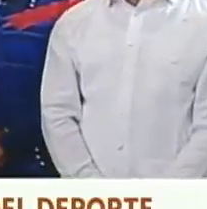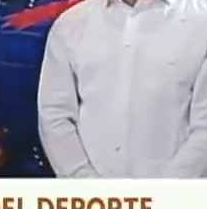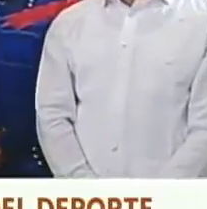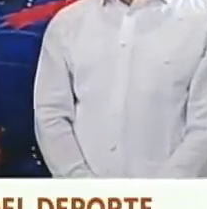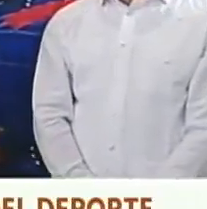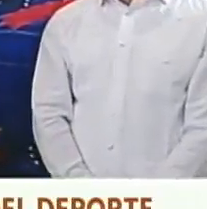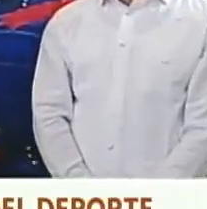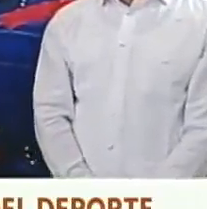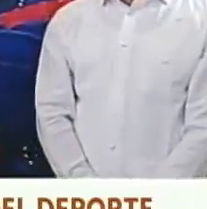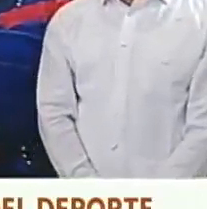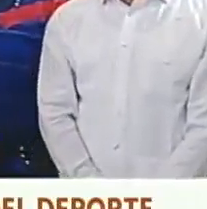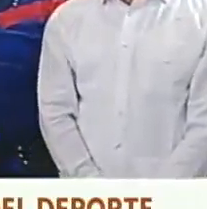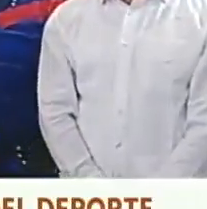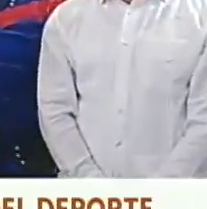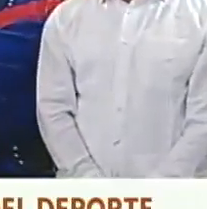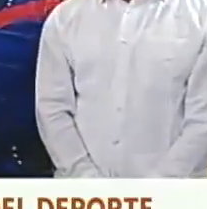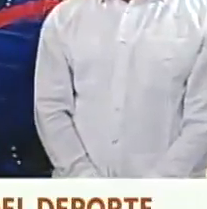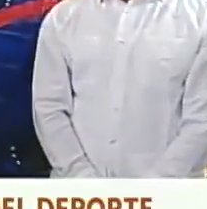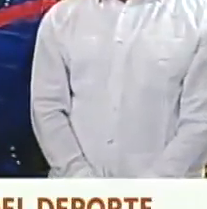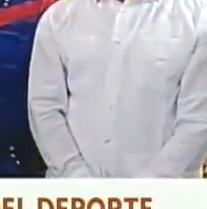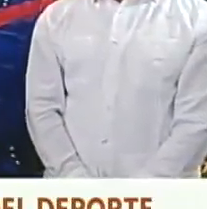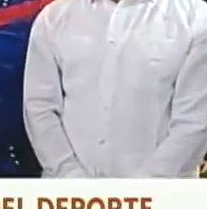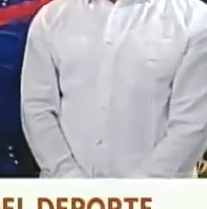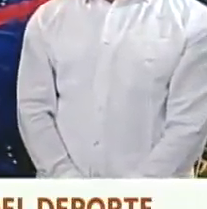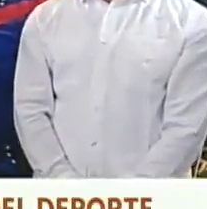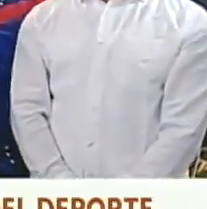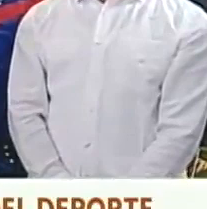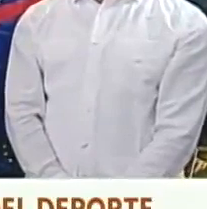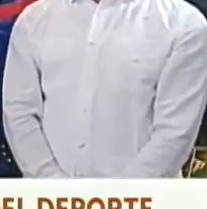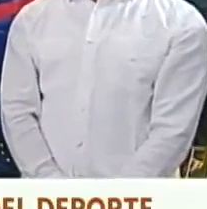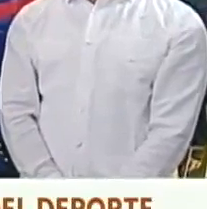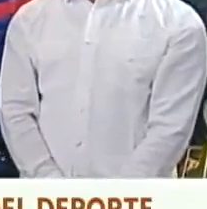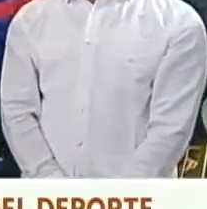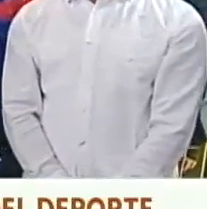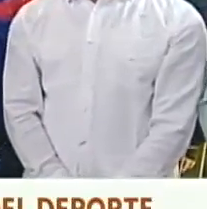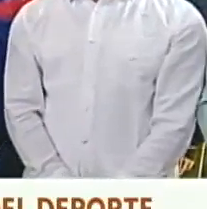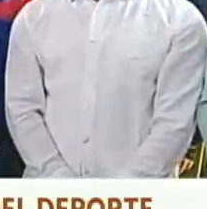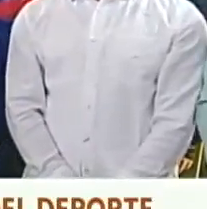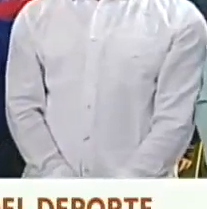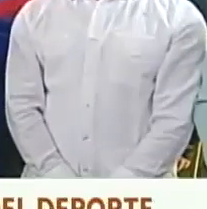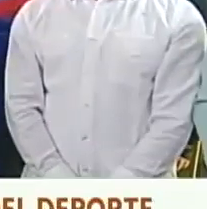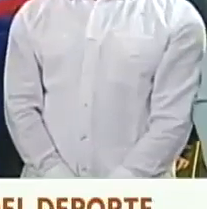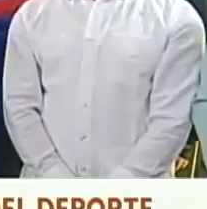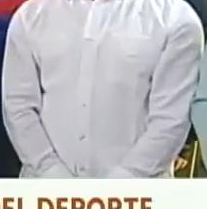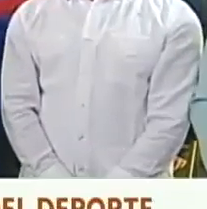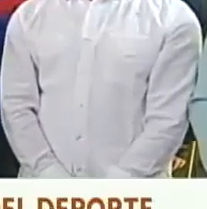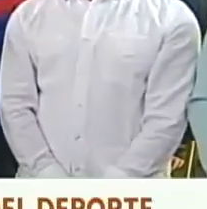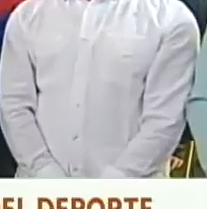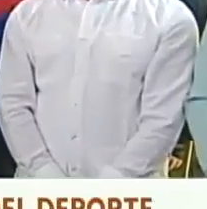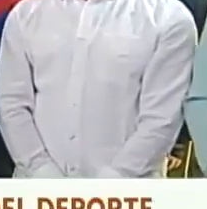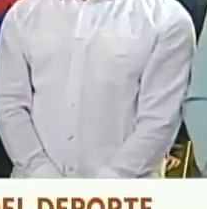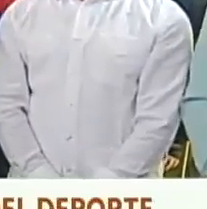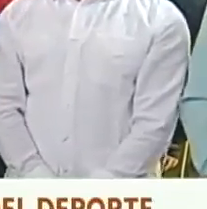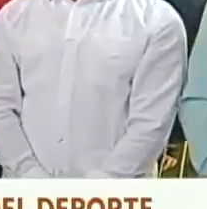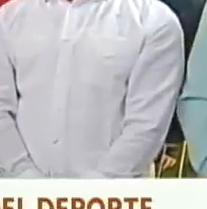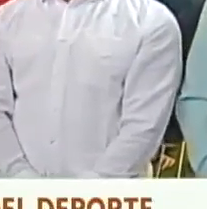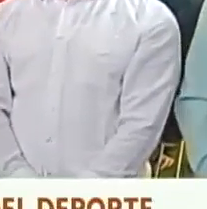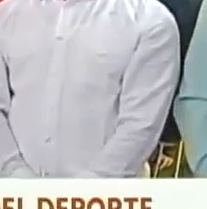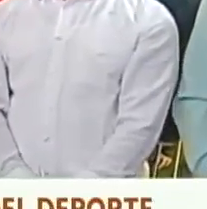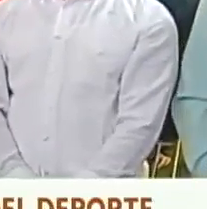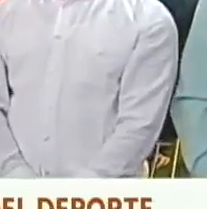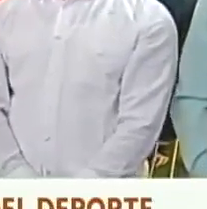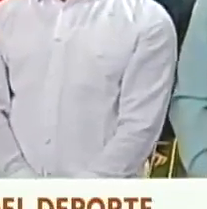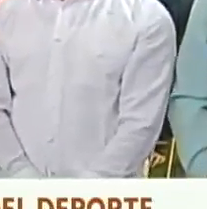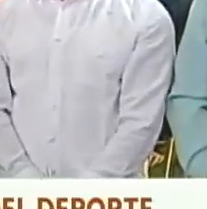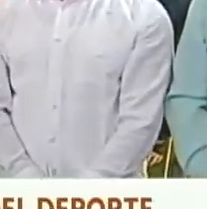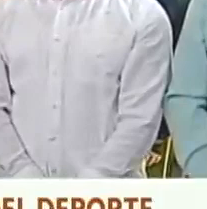difuntos que duermen en la esperanza de la resurrección roguemos al Señor te lo pedimos